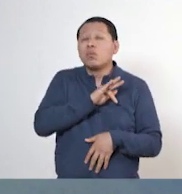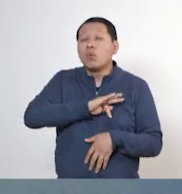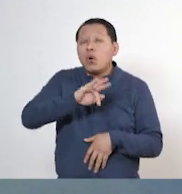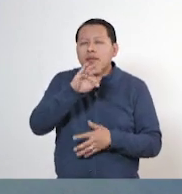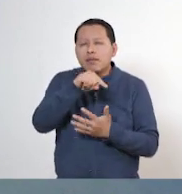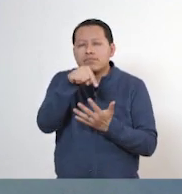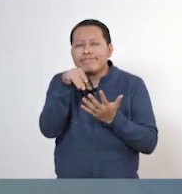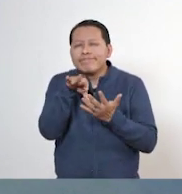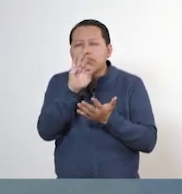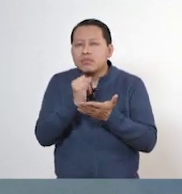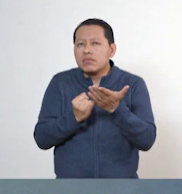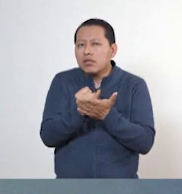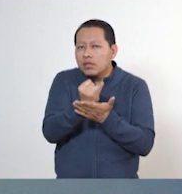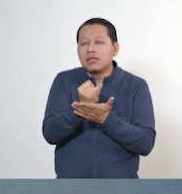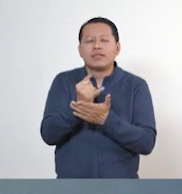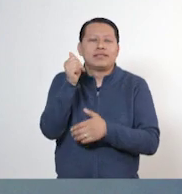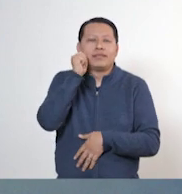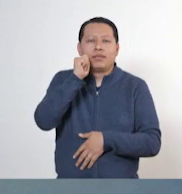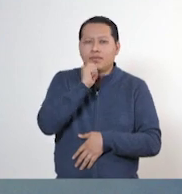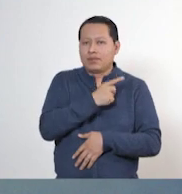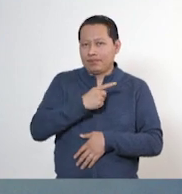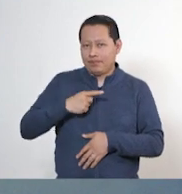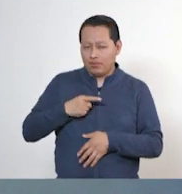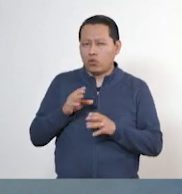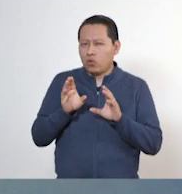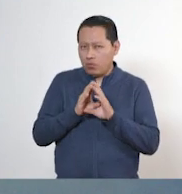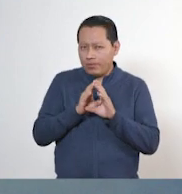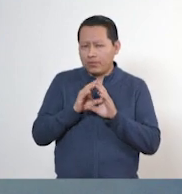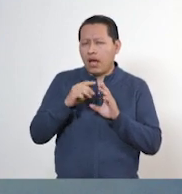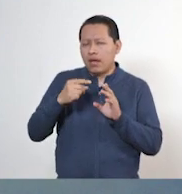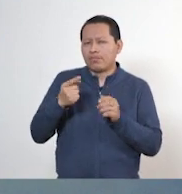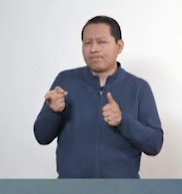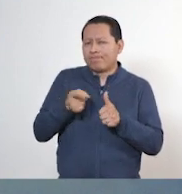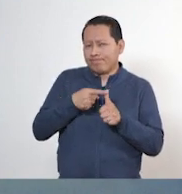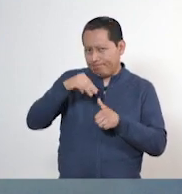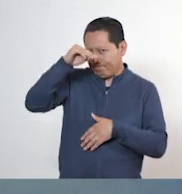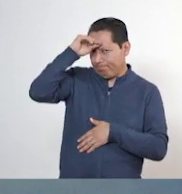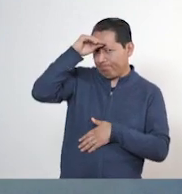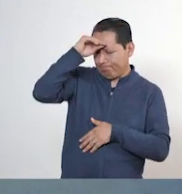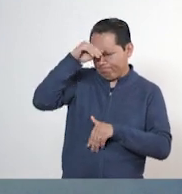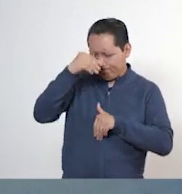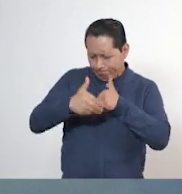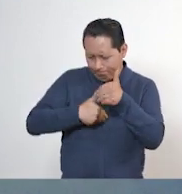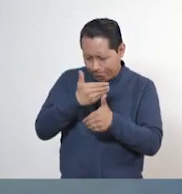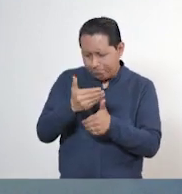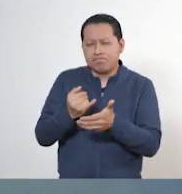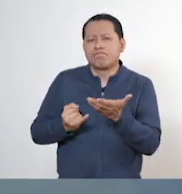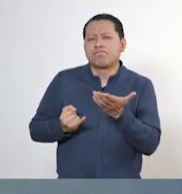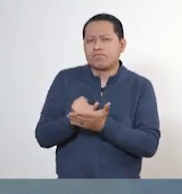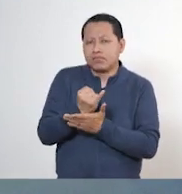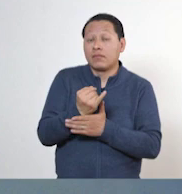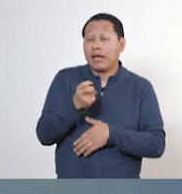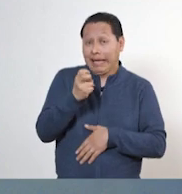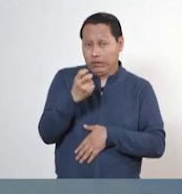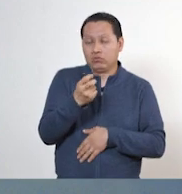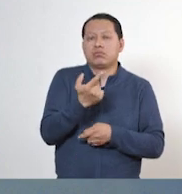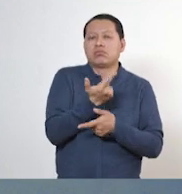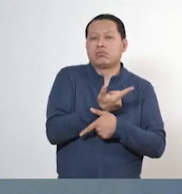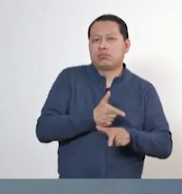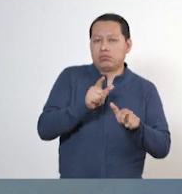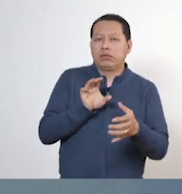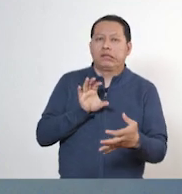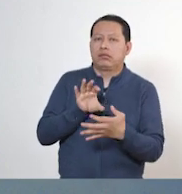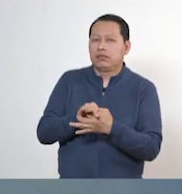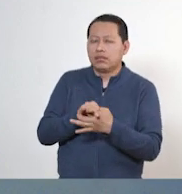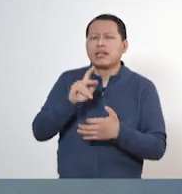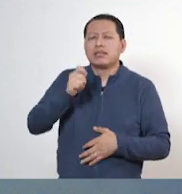decisiones, uno debe actuar según lo que piensa y ahí también es la libertad y la congruencia. Exacto. Actúo